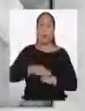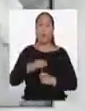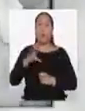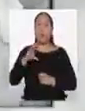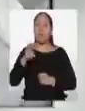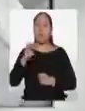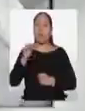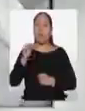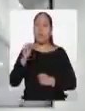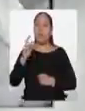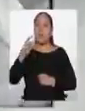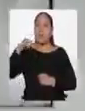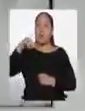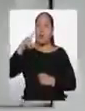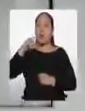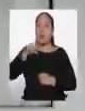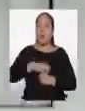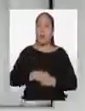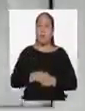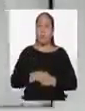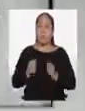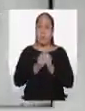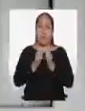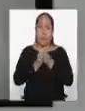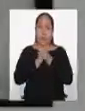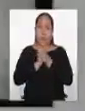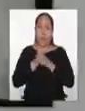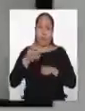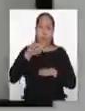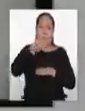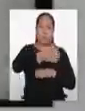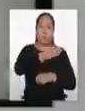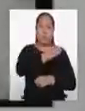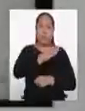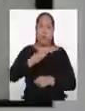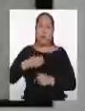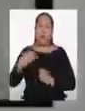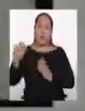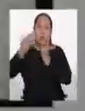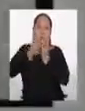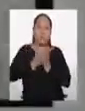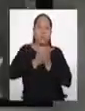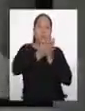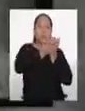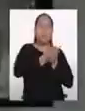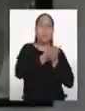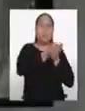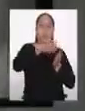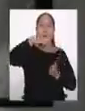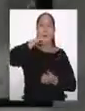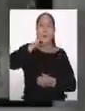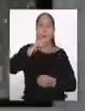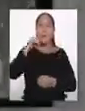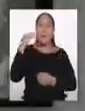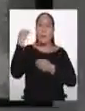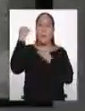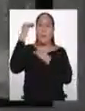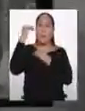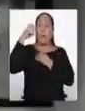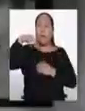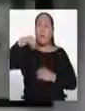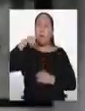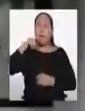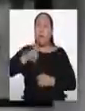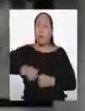César Molina, quien con sus compañeros de armas se embarcó en el Callao rumbo a Paita. En Piura, Molina